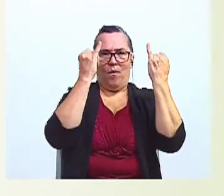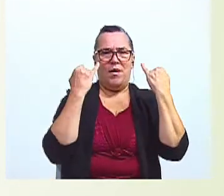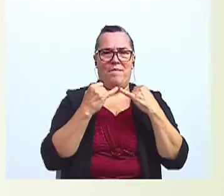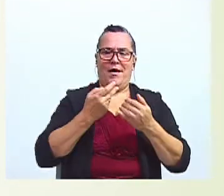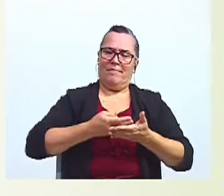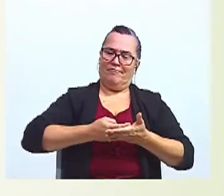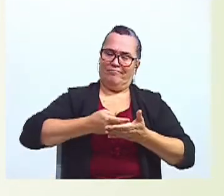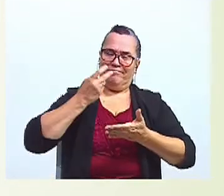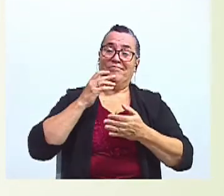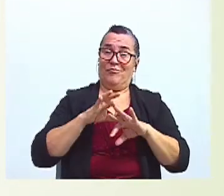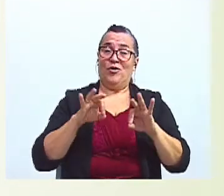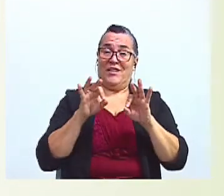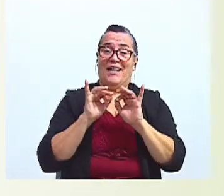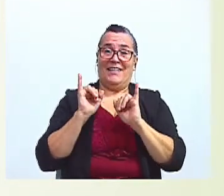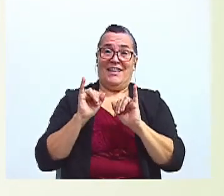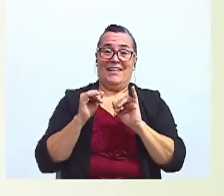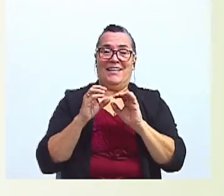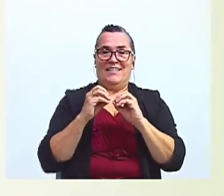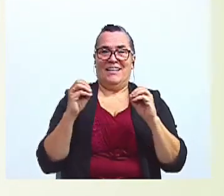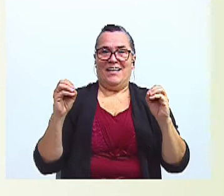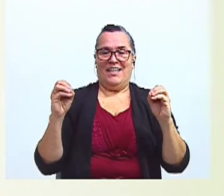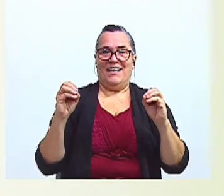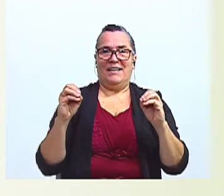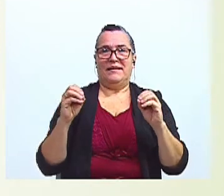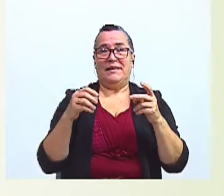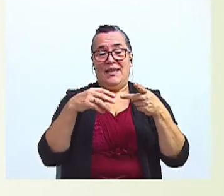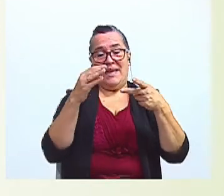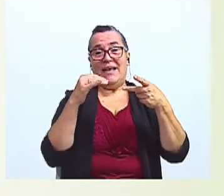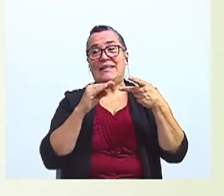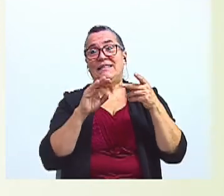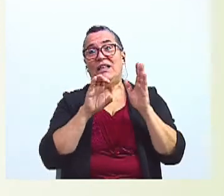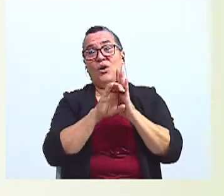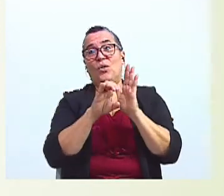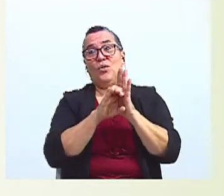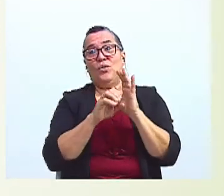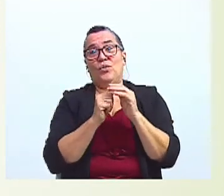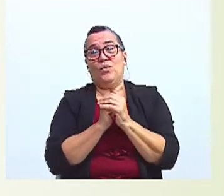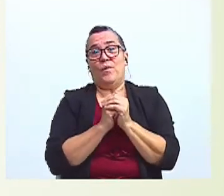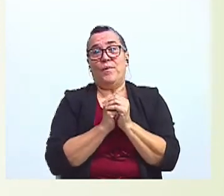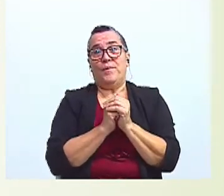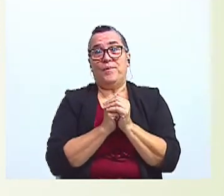sea valiosa para nosotros. Y en el segundo ejemplo,